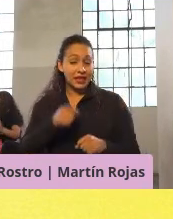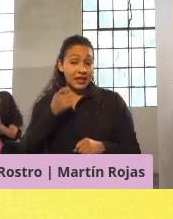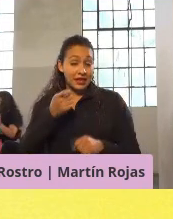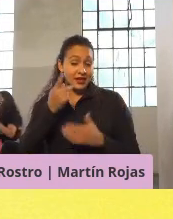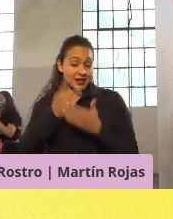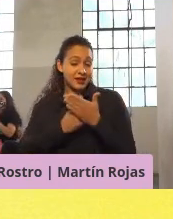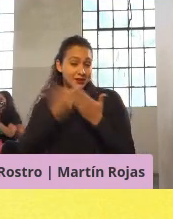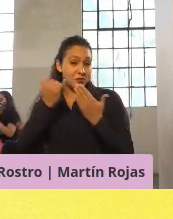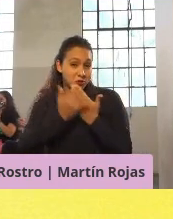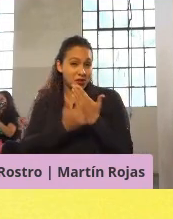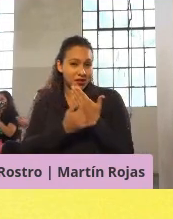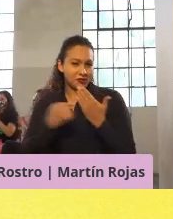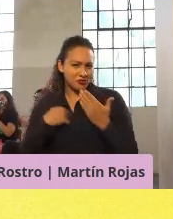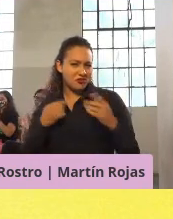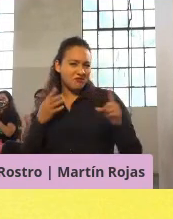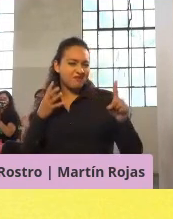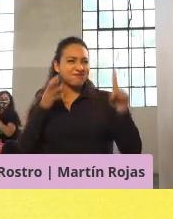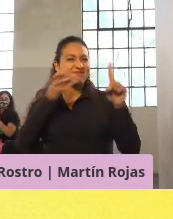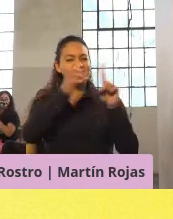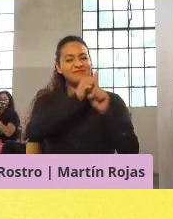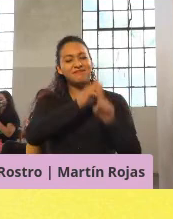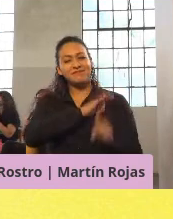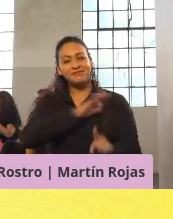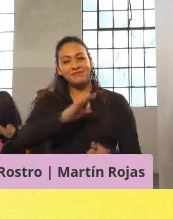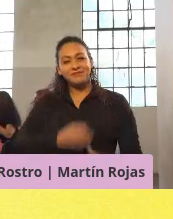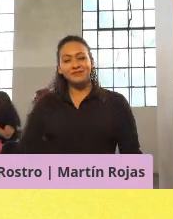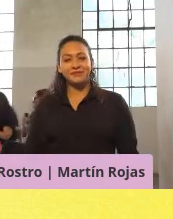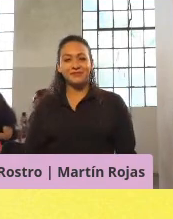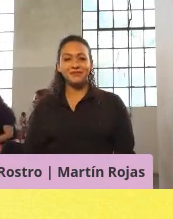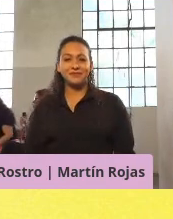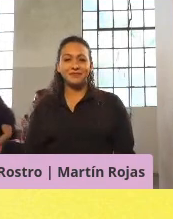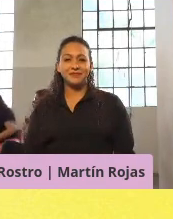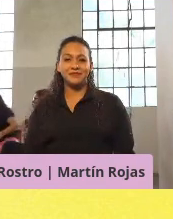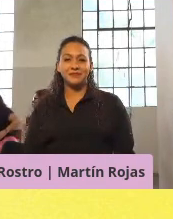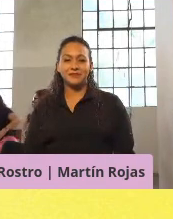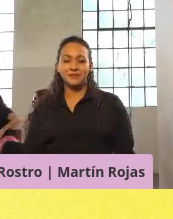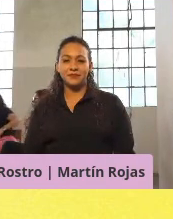Gracias. ¿Tú? No, ya. Gracias.